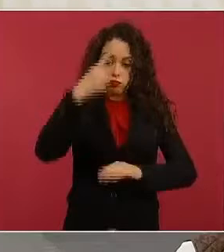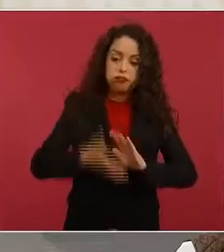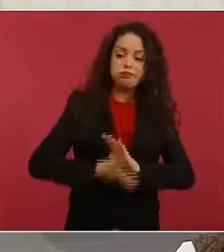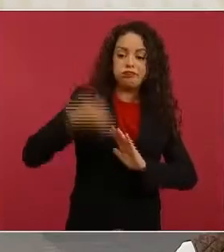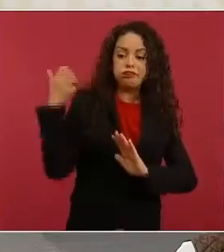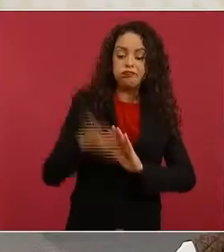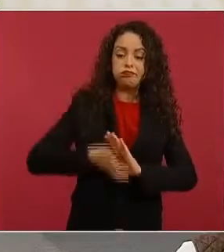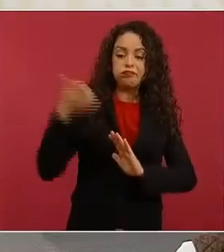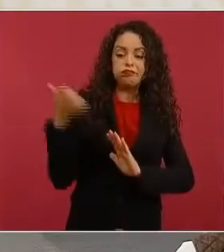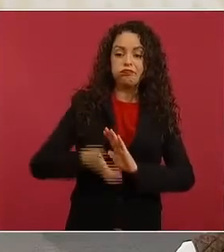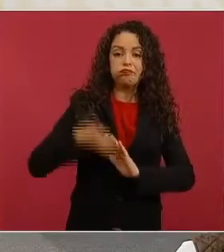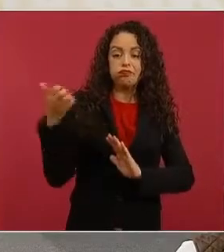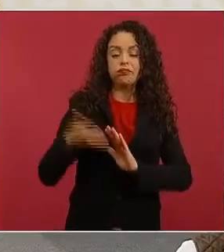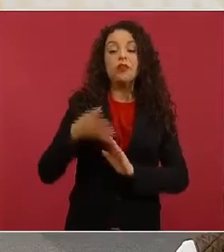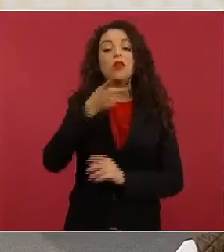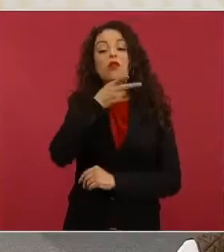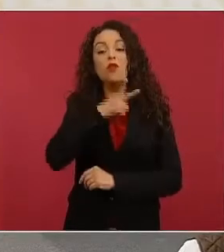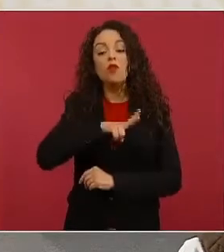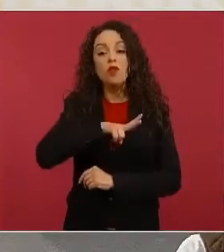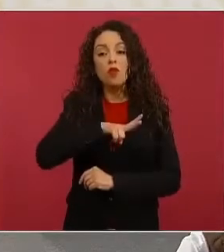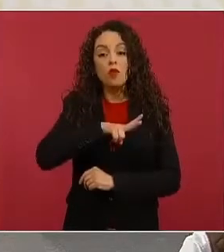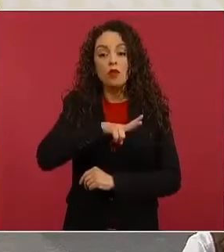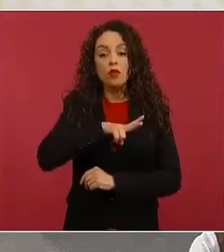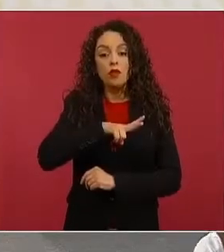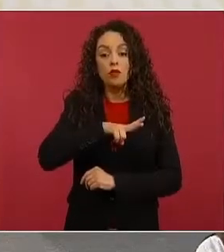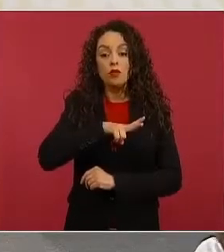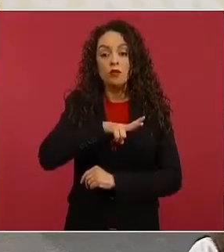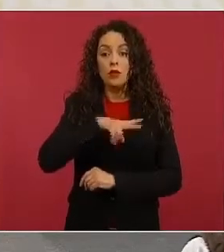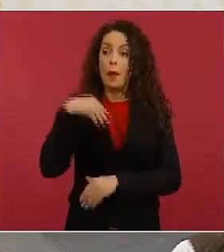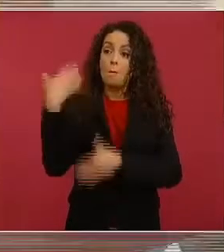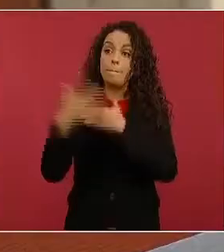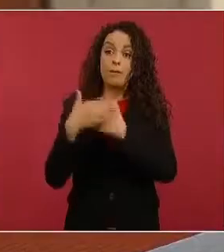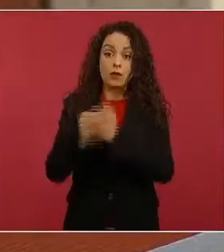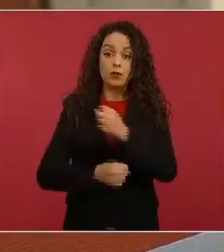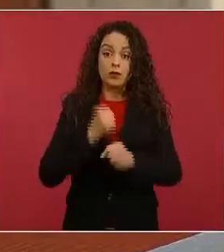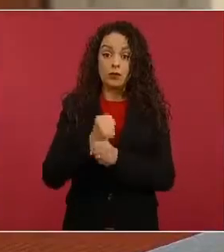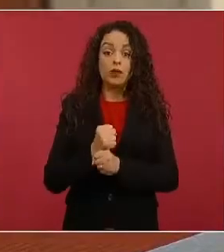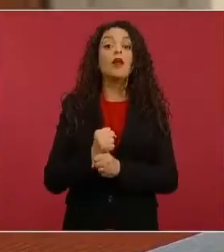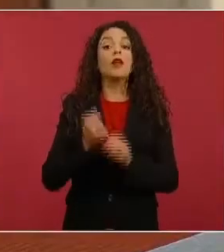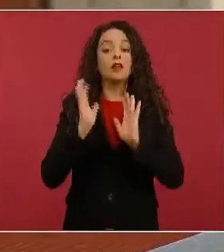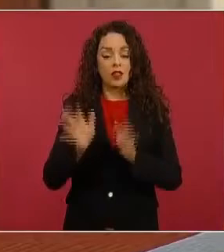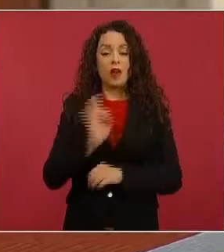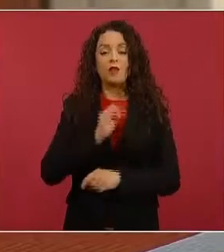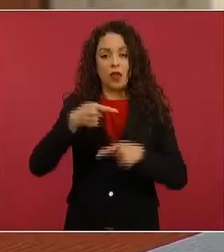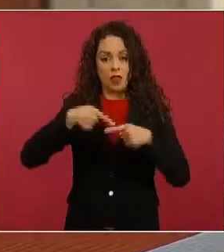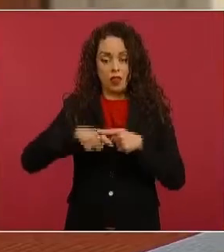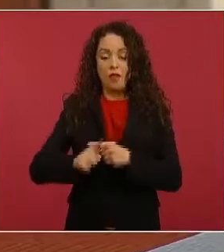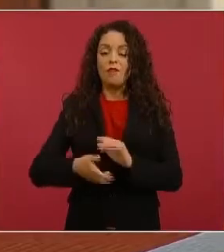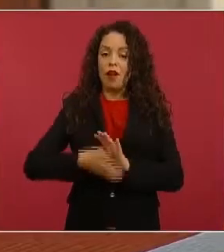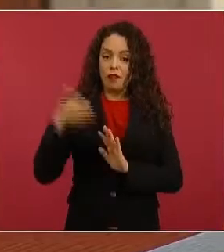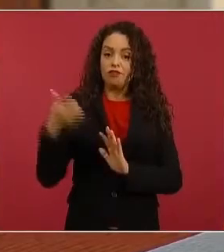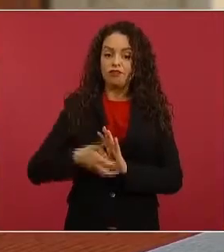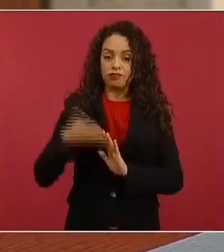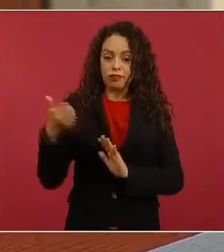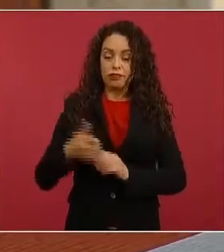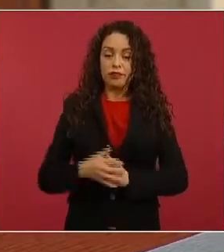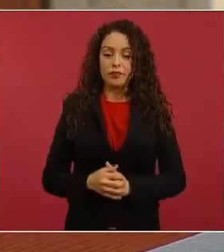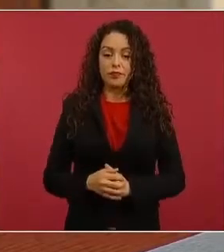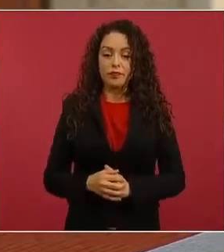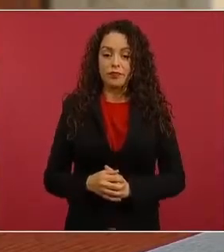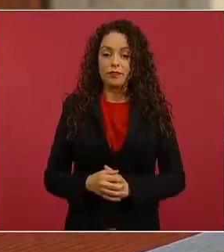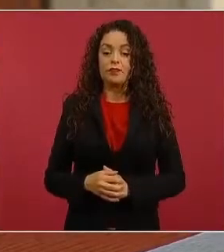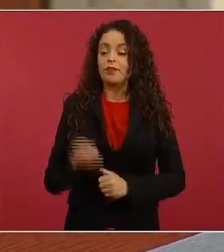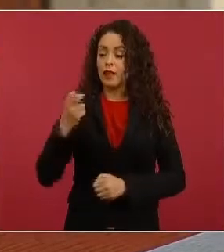petróleo desde el año próximo. El volumen recuperable estimado